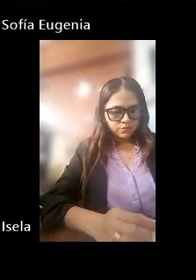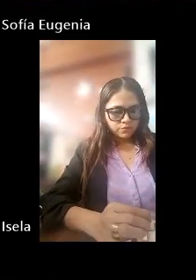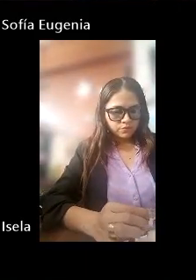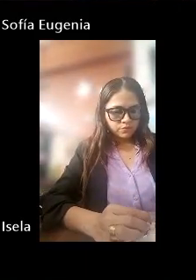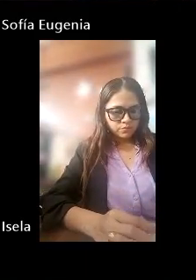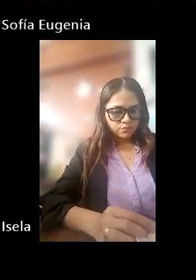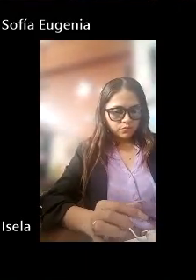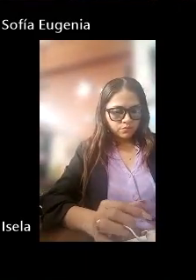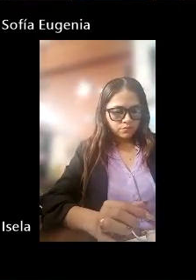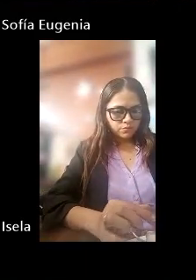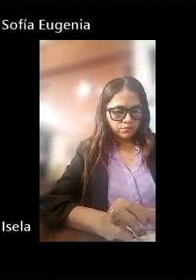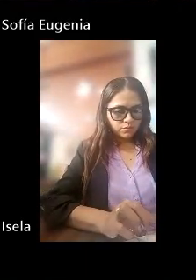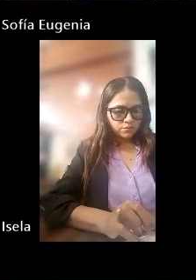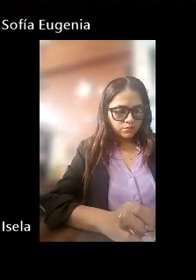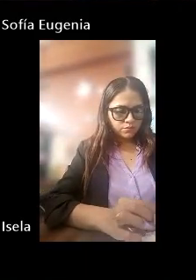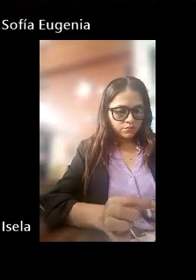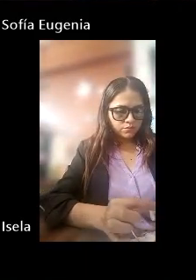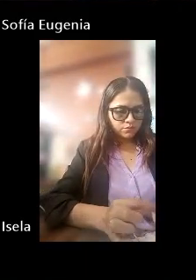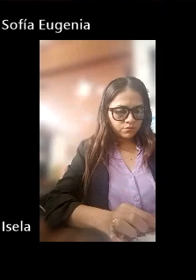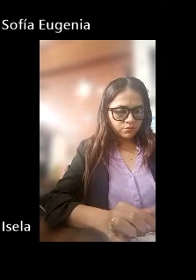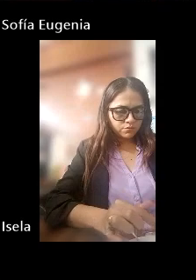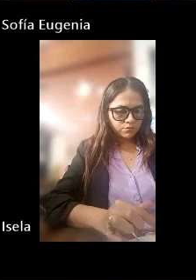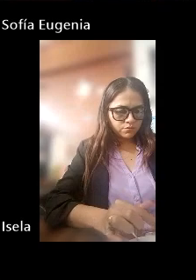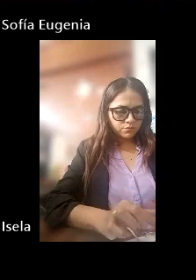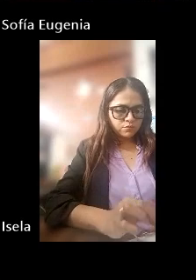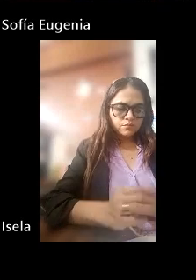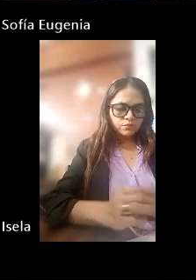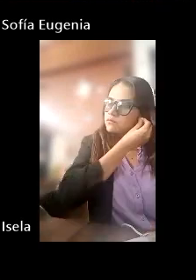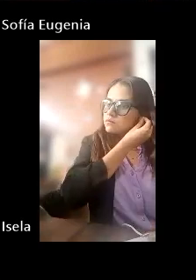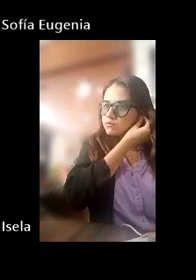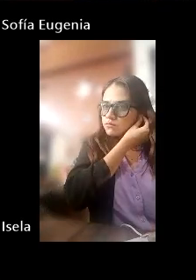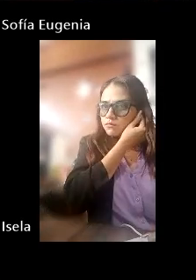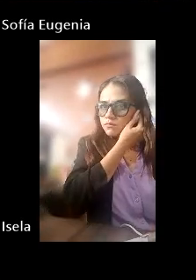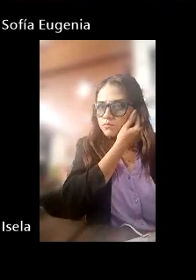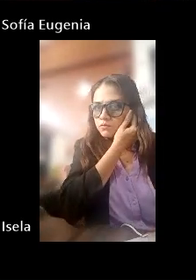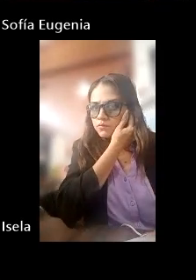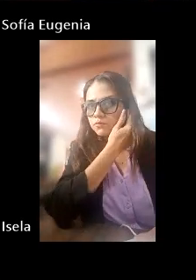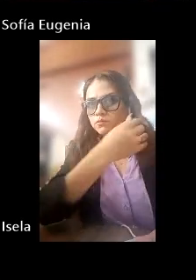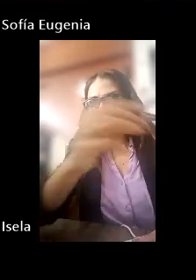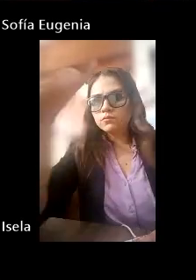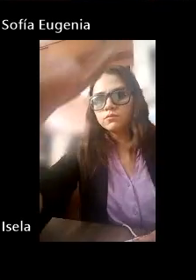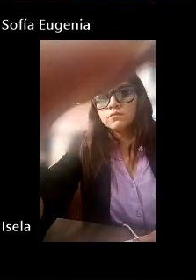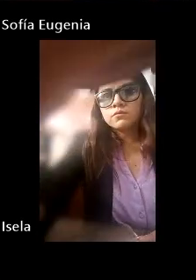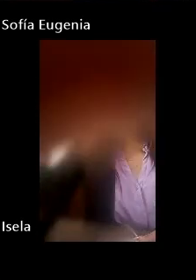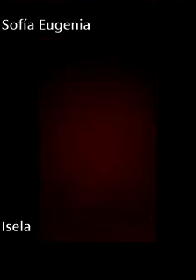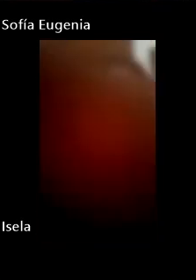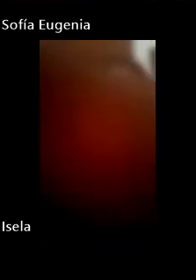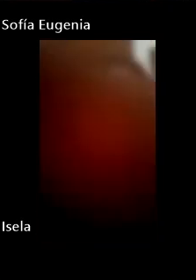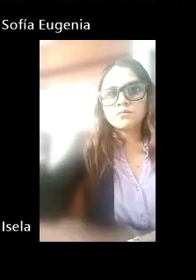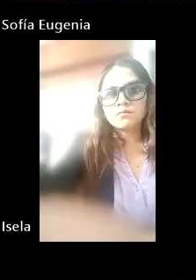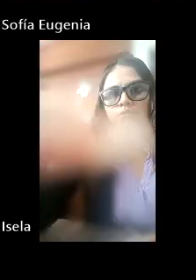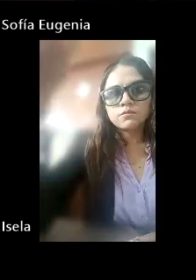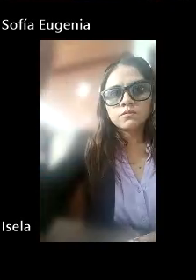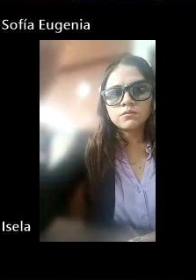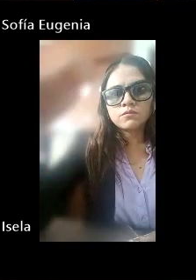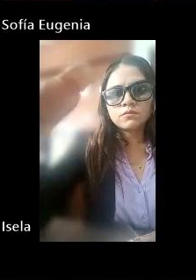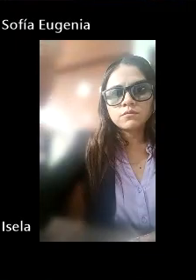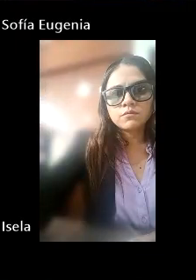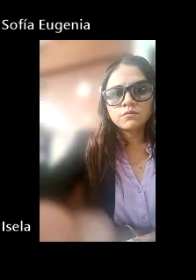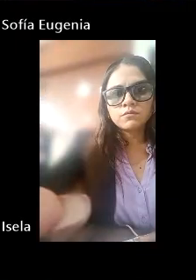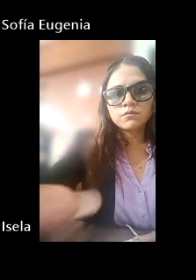suicidio, ya sea ideación, sobrevivientes de suicidio, etcétera, porque no me siento con